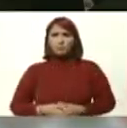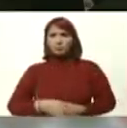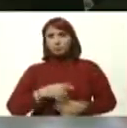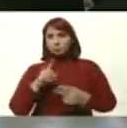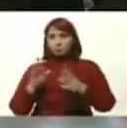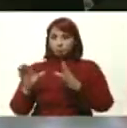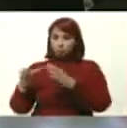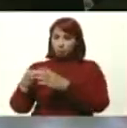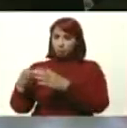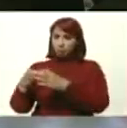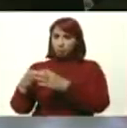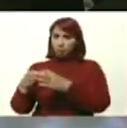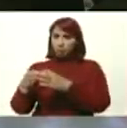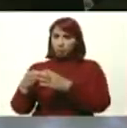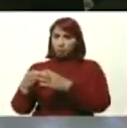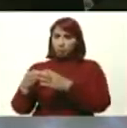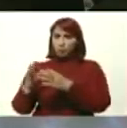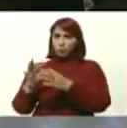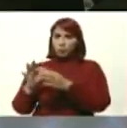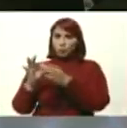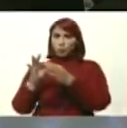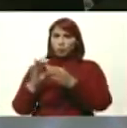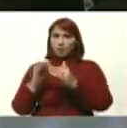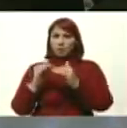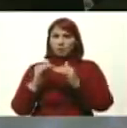la plataforma unitaria,